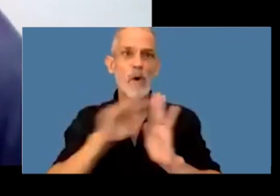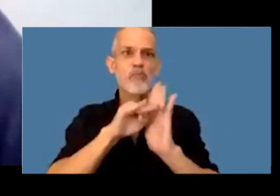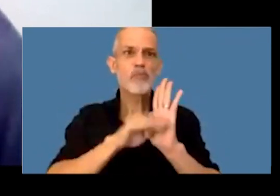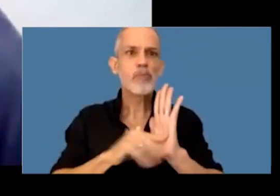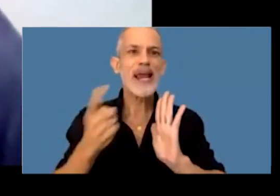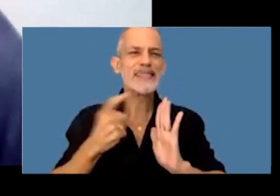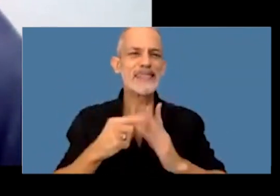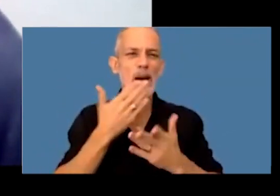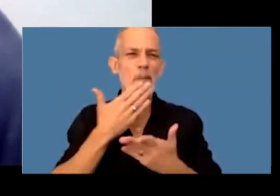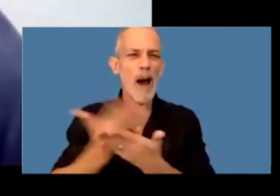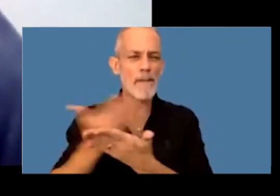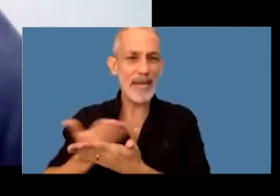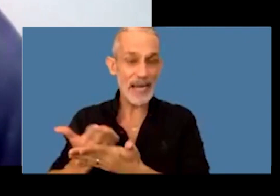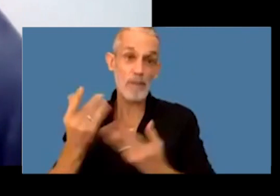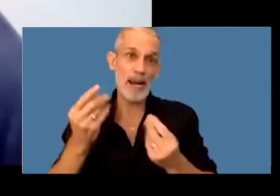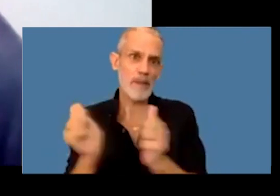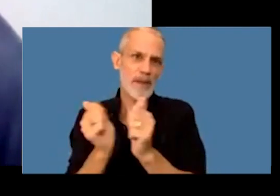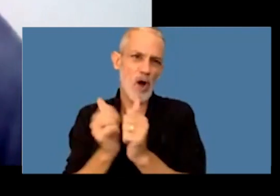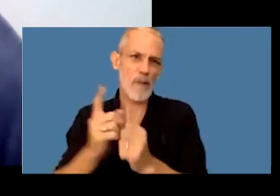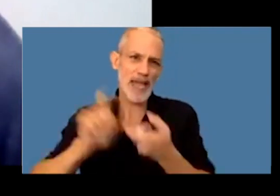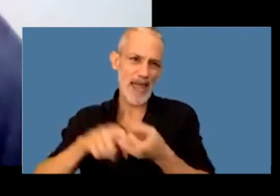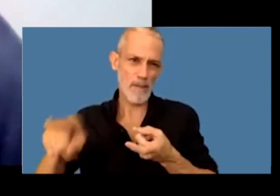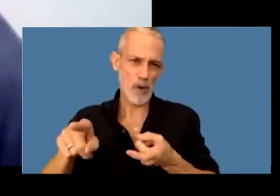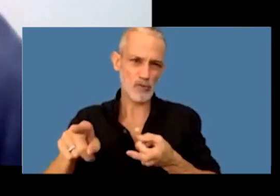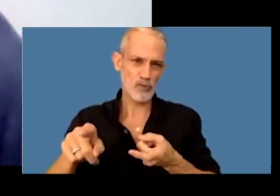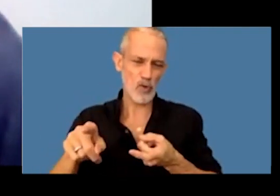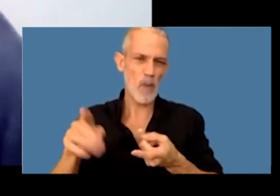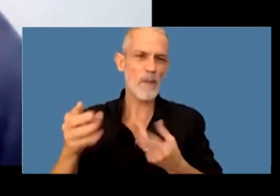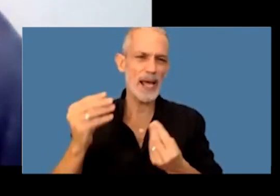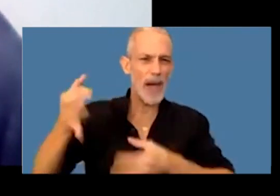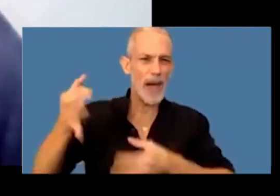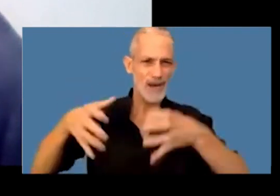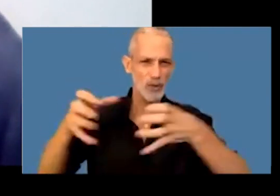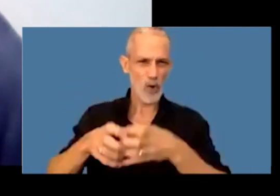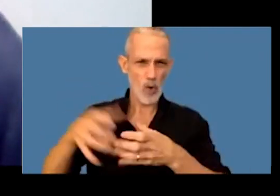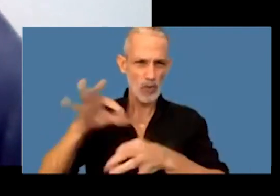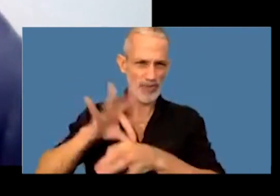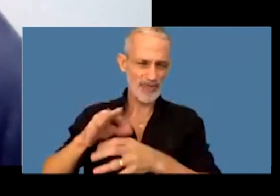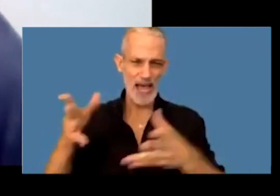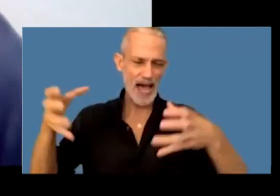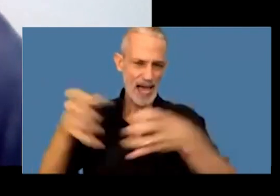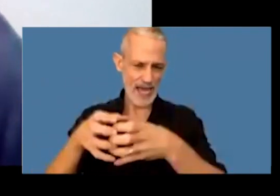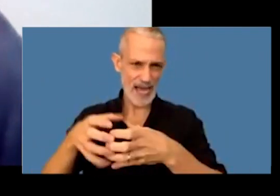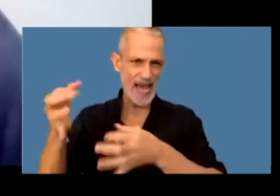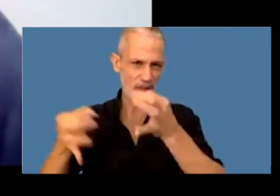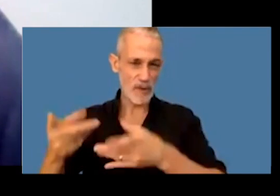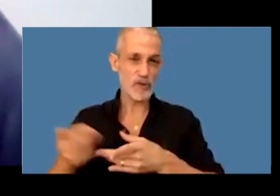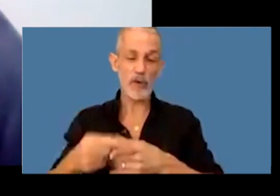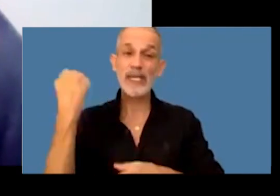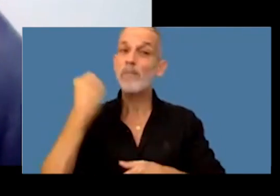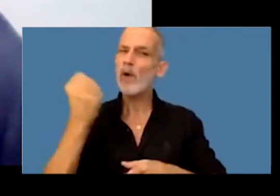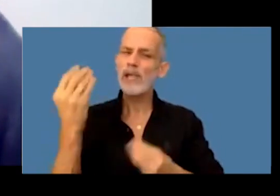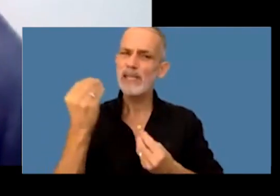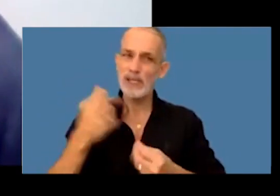para acompañar a tu compañero para evaluarse. Lo más importante que siempre menciono,